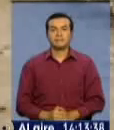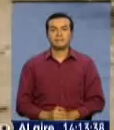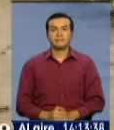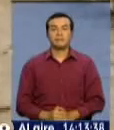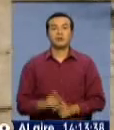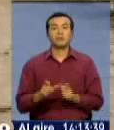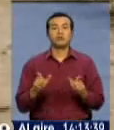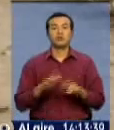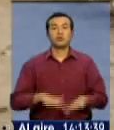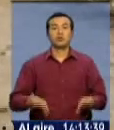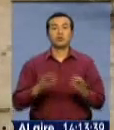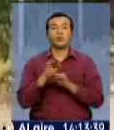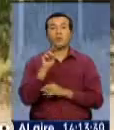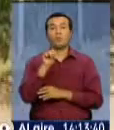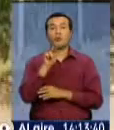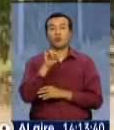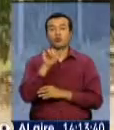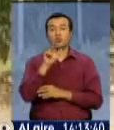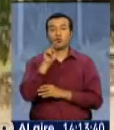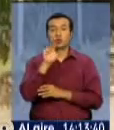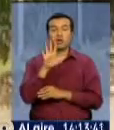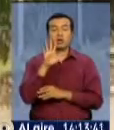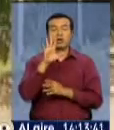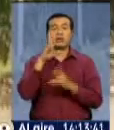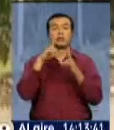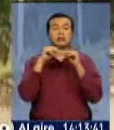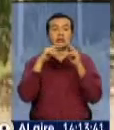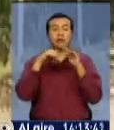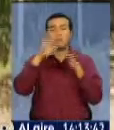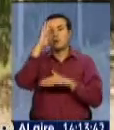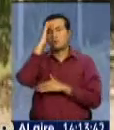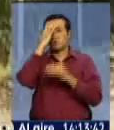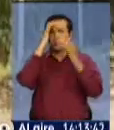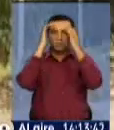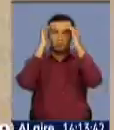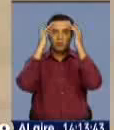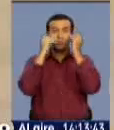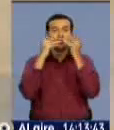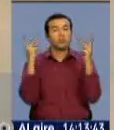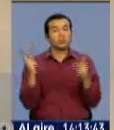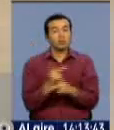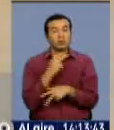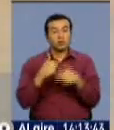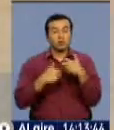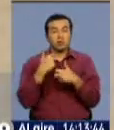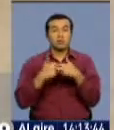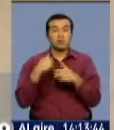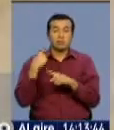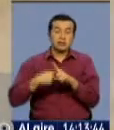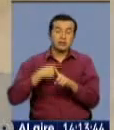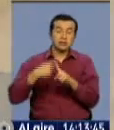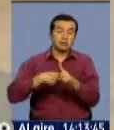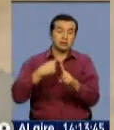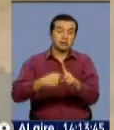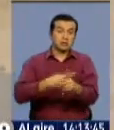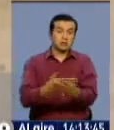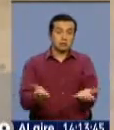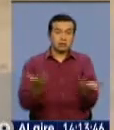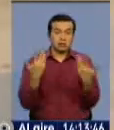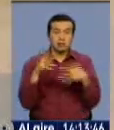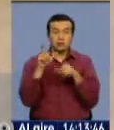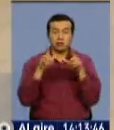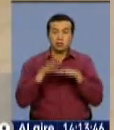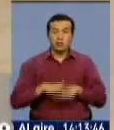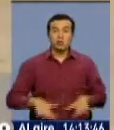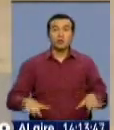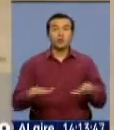Los habitantes de la parroquia Muyuna en el Cantón Tena les preocupa la ola de inseguridad que viven desde hace varios meses. Residentes